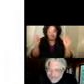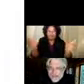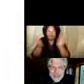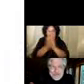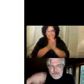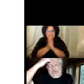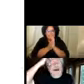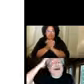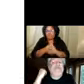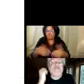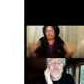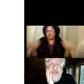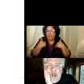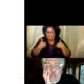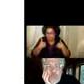Muy bien, todos.